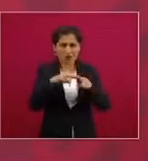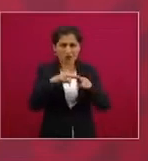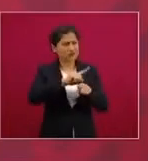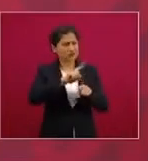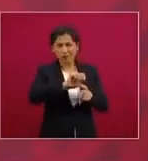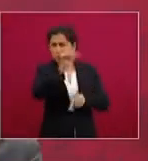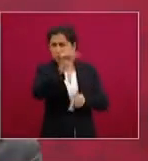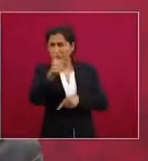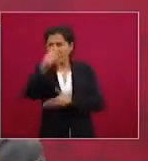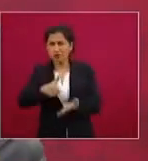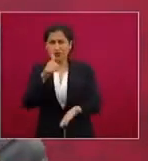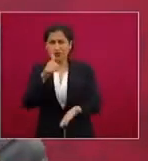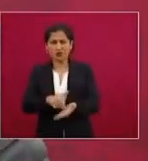Pero qué falta de sensibilidad.